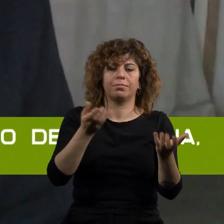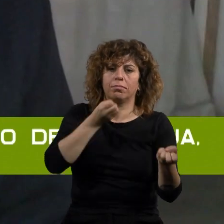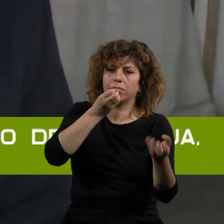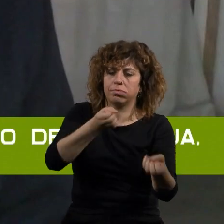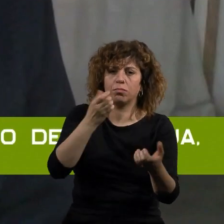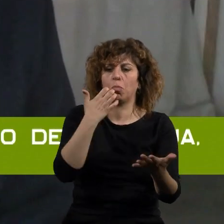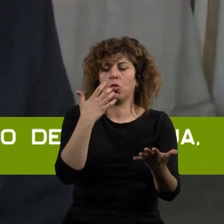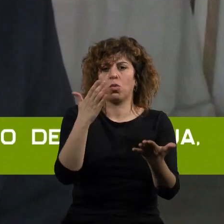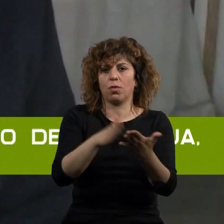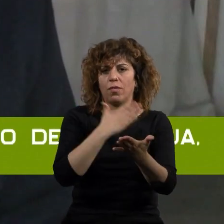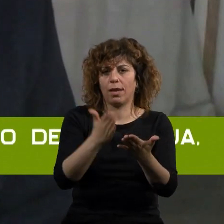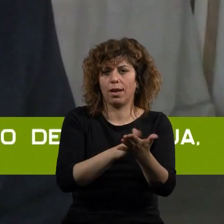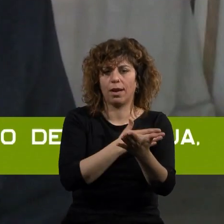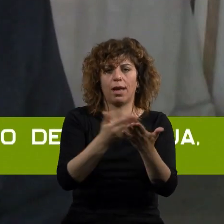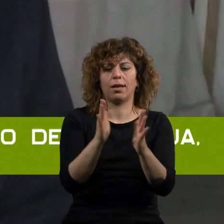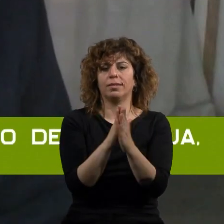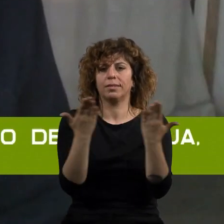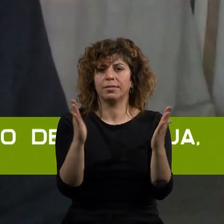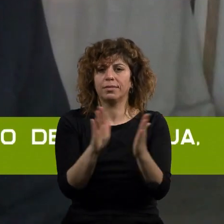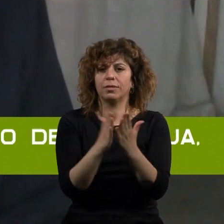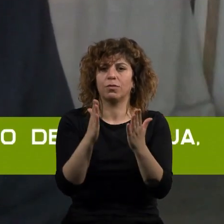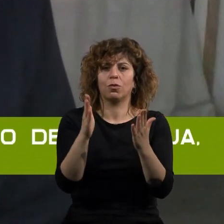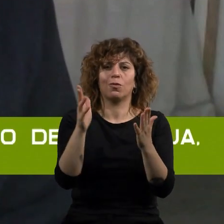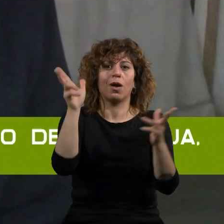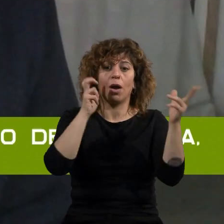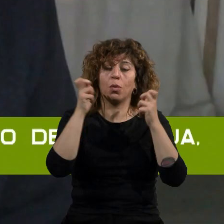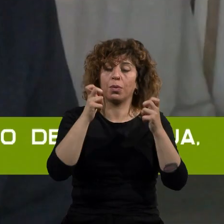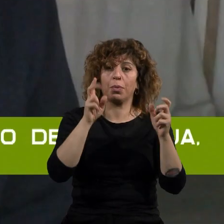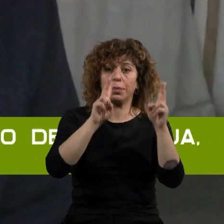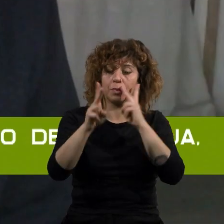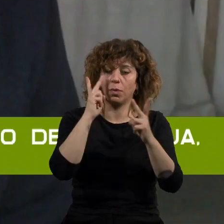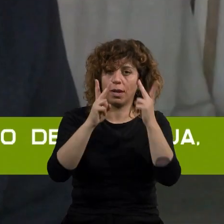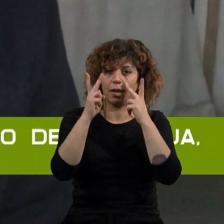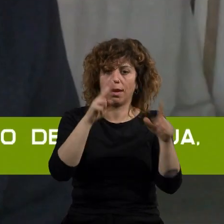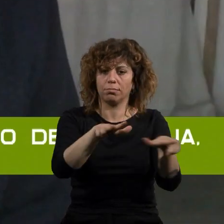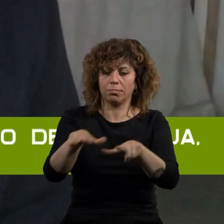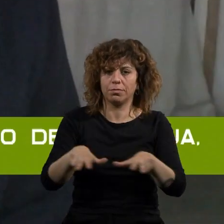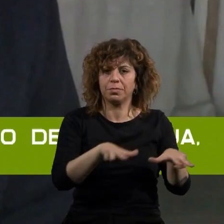una novela, un libro y tal, pues puede